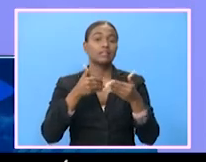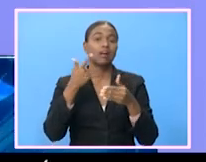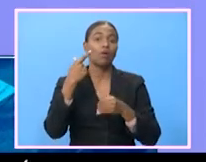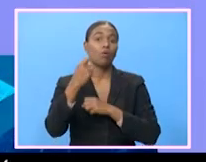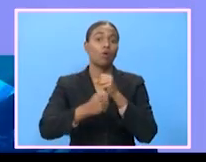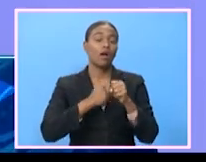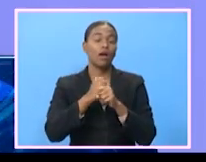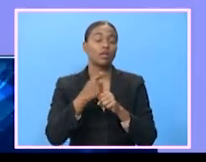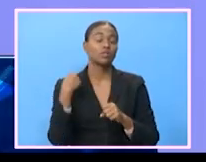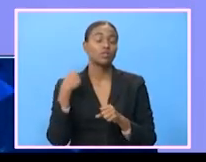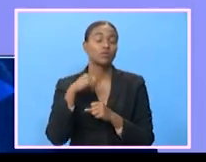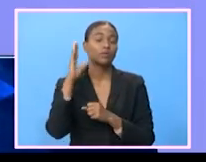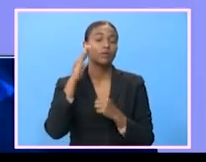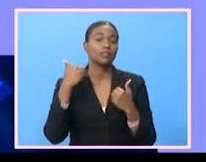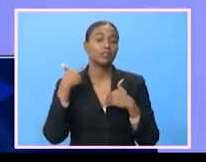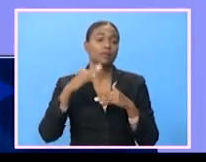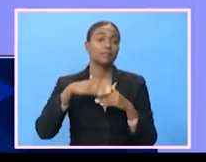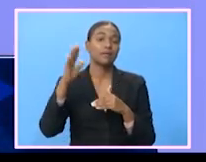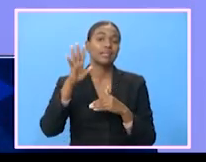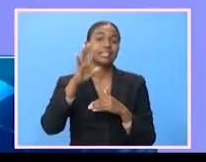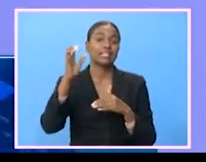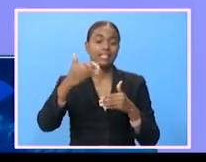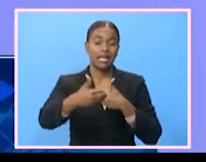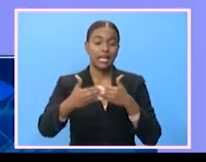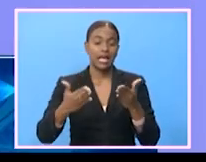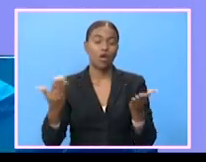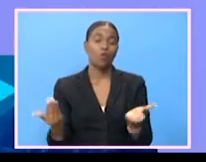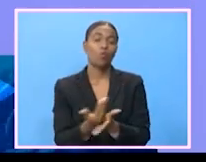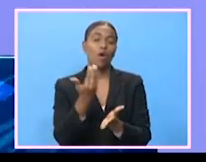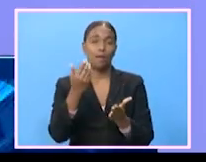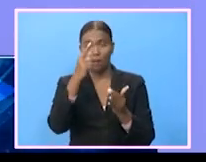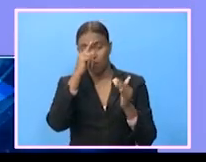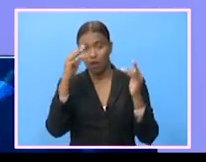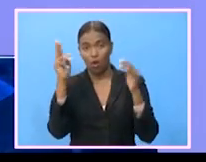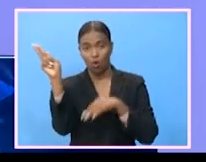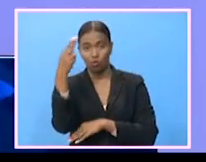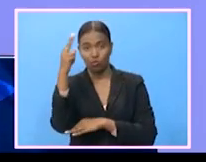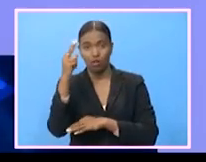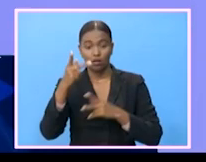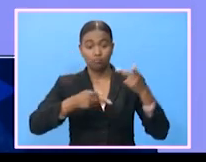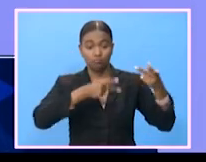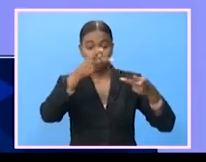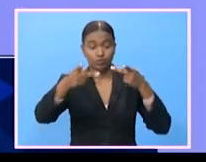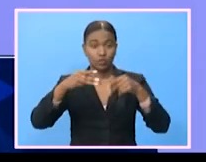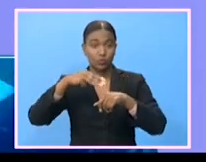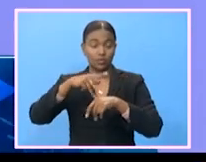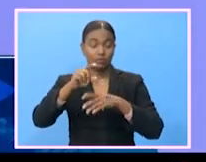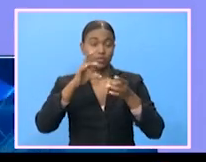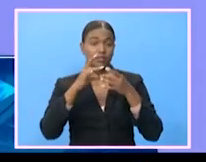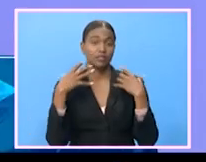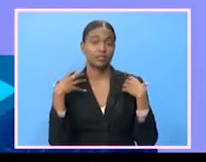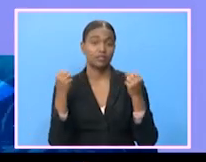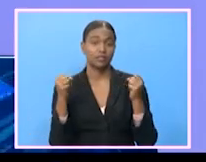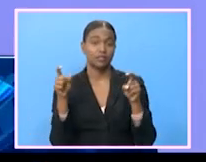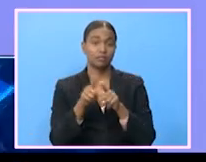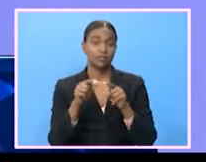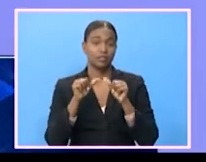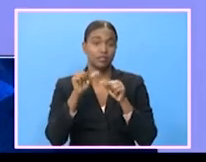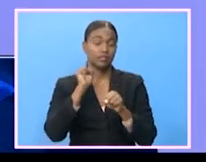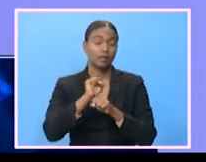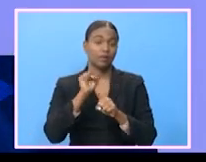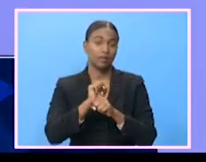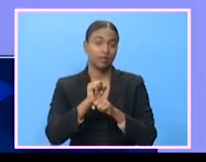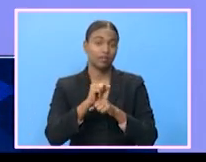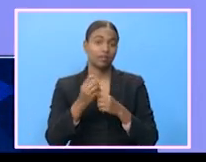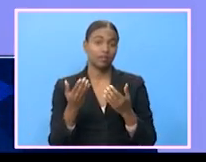año vamos a tener más de 500 habitaciones nuevas. Turismo de salud, que también se está trabajando. Y se desarrolla